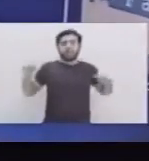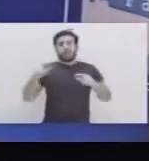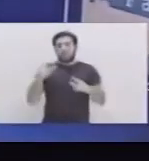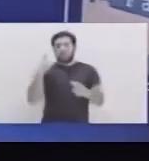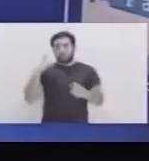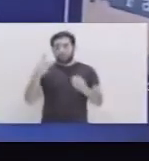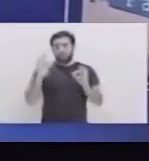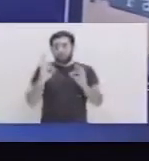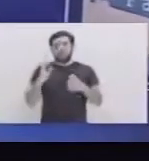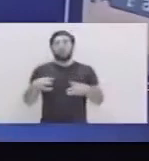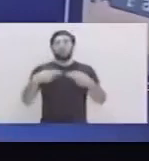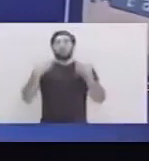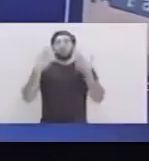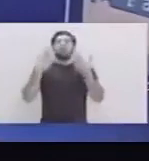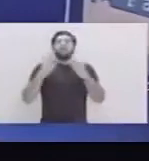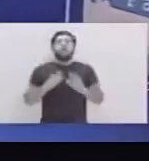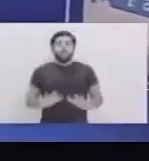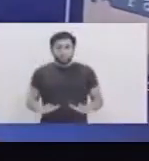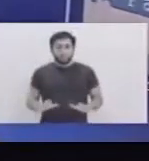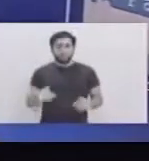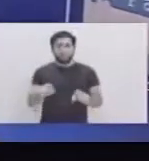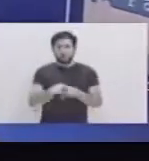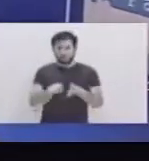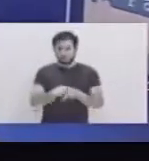son los estiramientos.